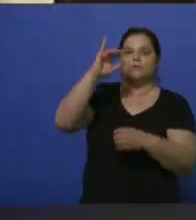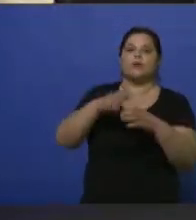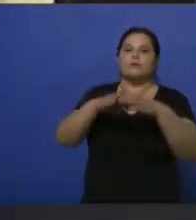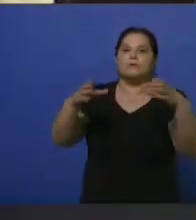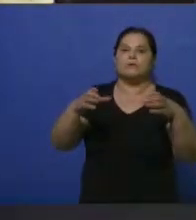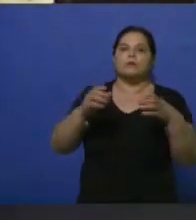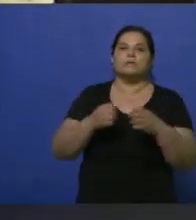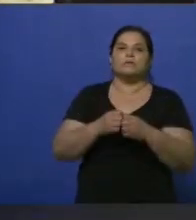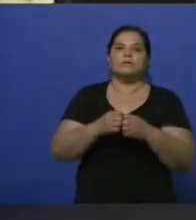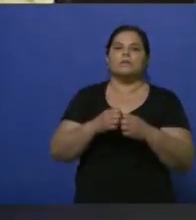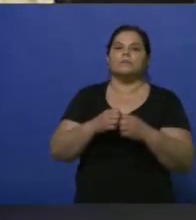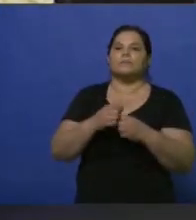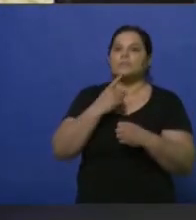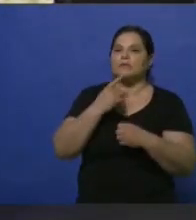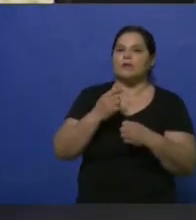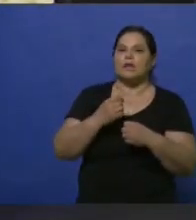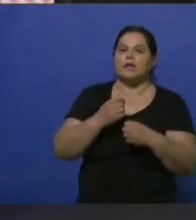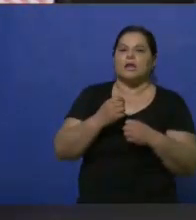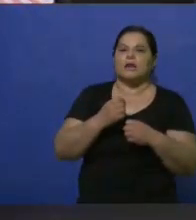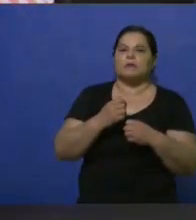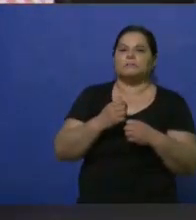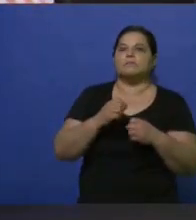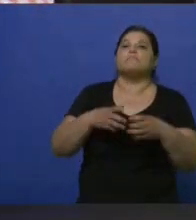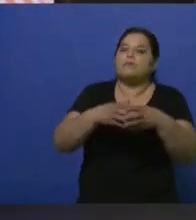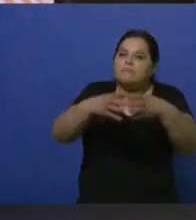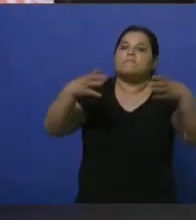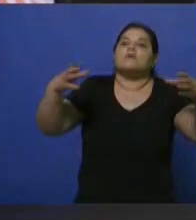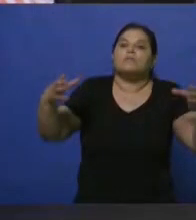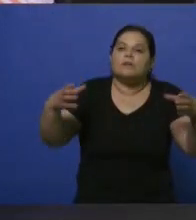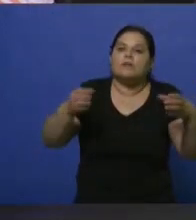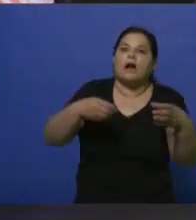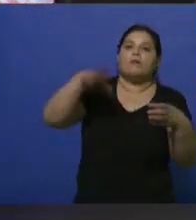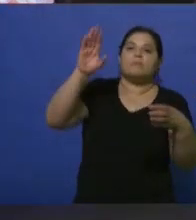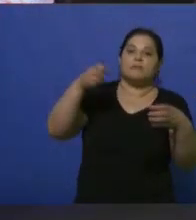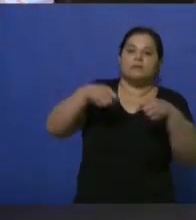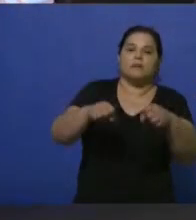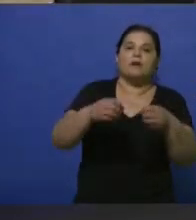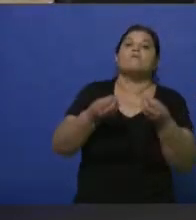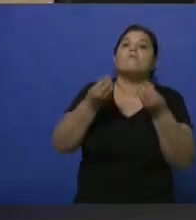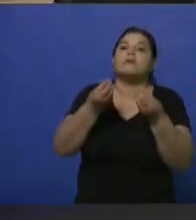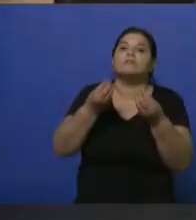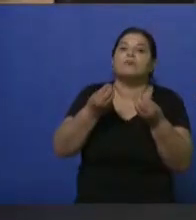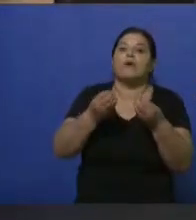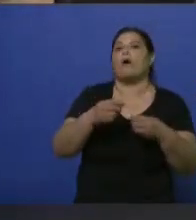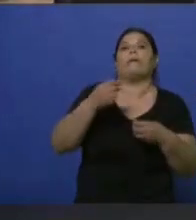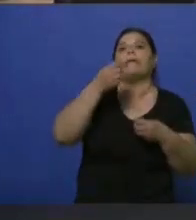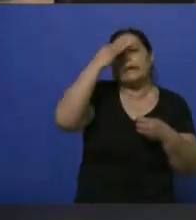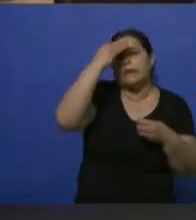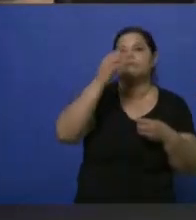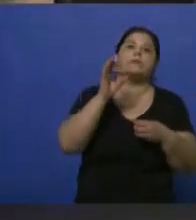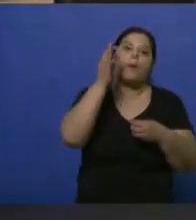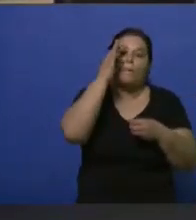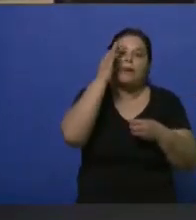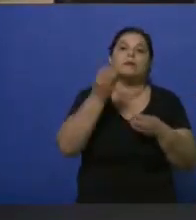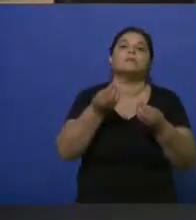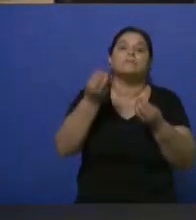productor? ¿Cuánto llevó al mayorista que tuviera que aumentar entre un 15 y un 20? Lo... Bueno, eso depende de qué productor estamos